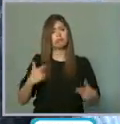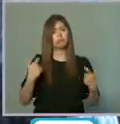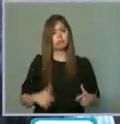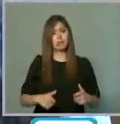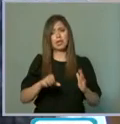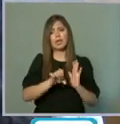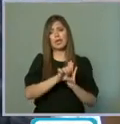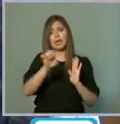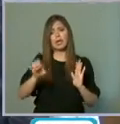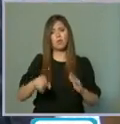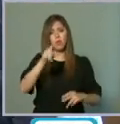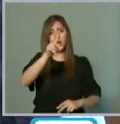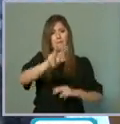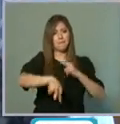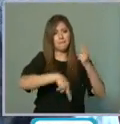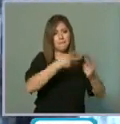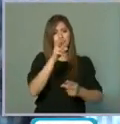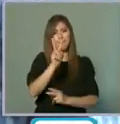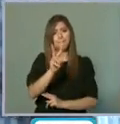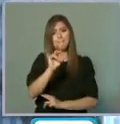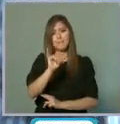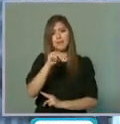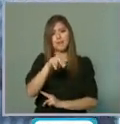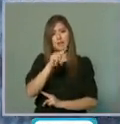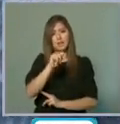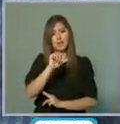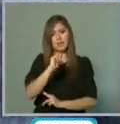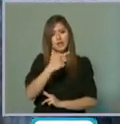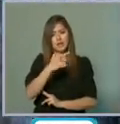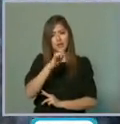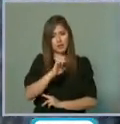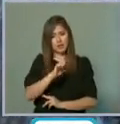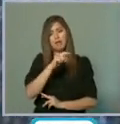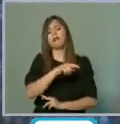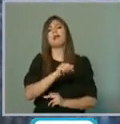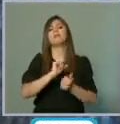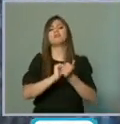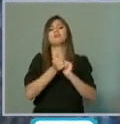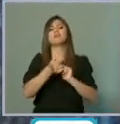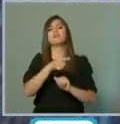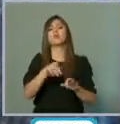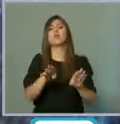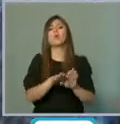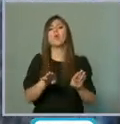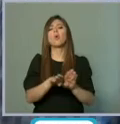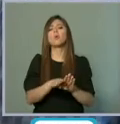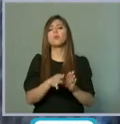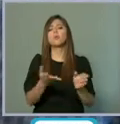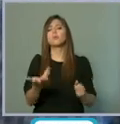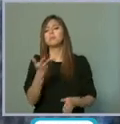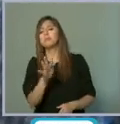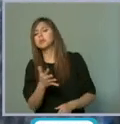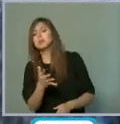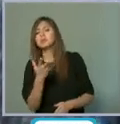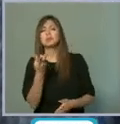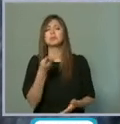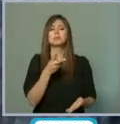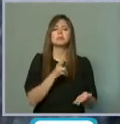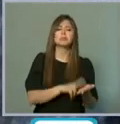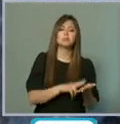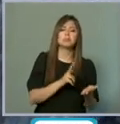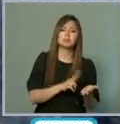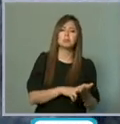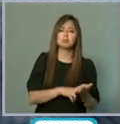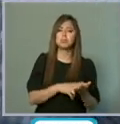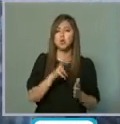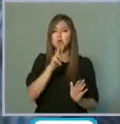especializada vintage, este botecito, por el tratamiento que tiene, pues no le van a pedir más o